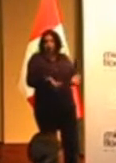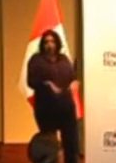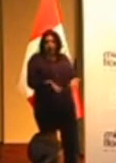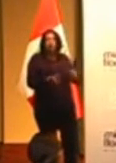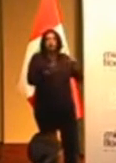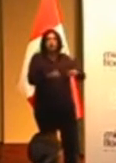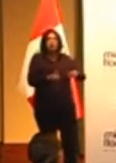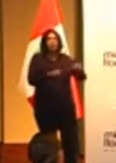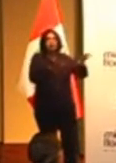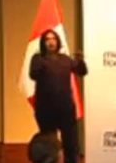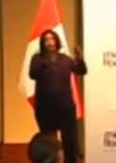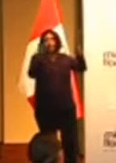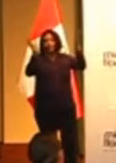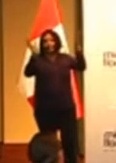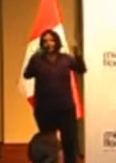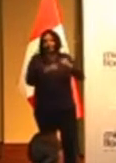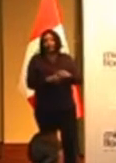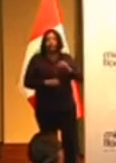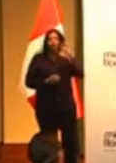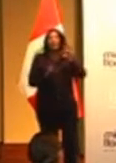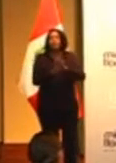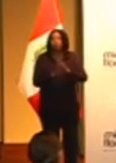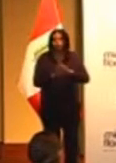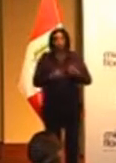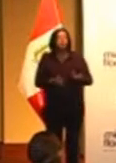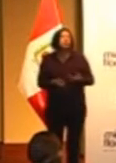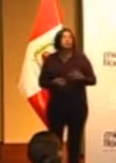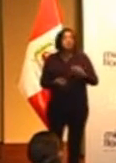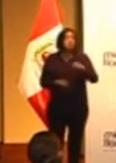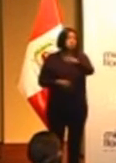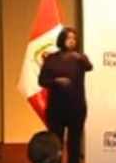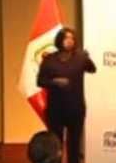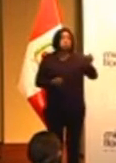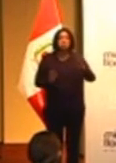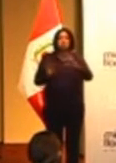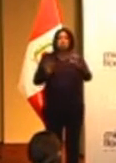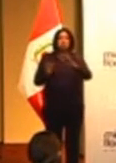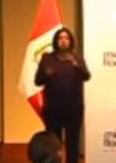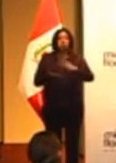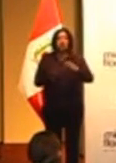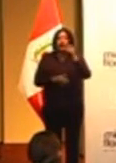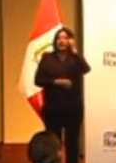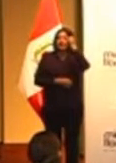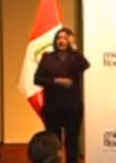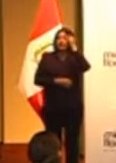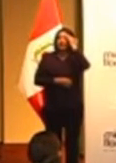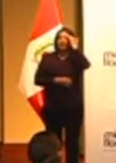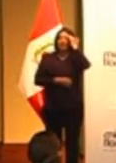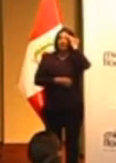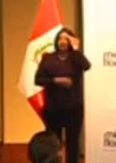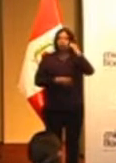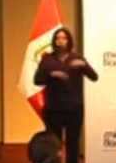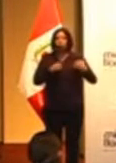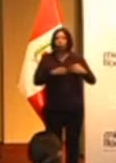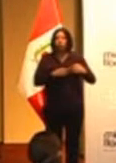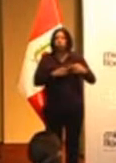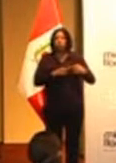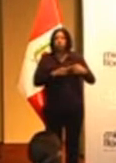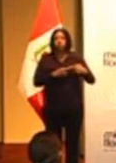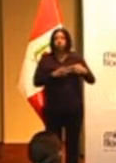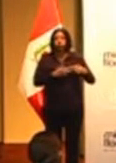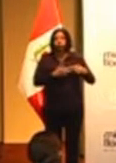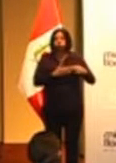se está dando. Es como ahorita mismo, ninguno de ustedes es consciente de que su corazón está